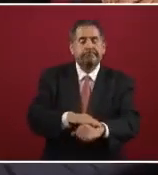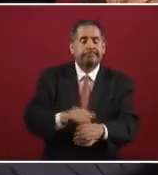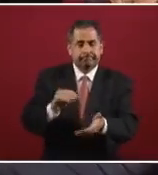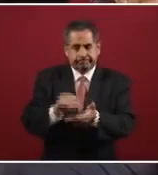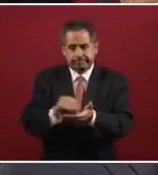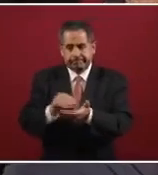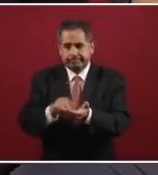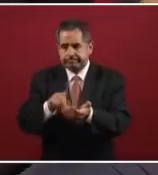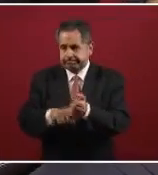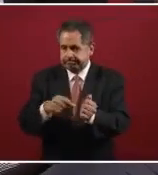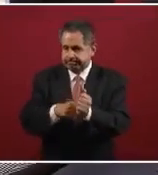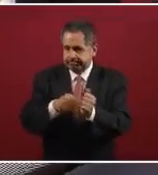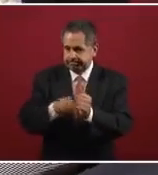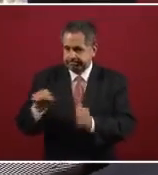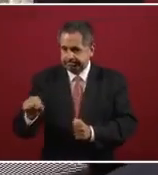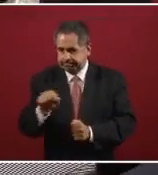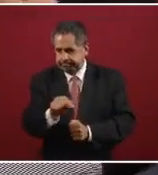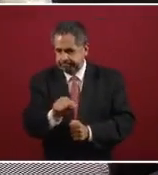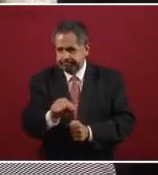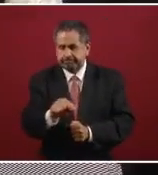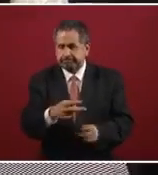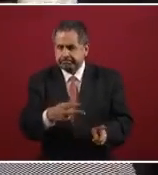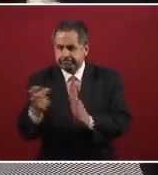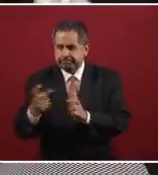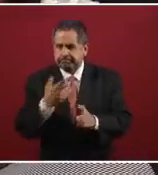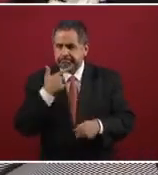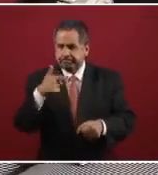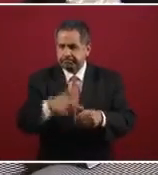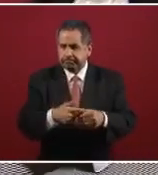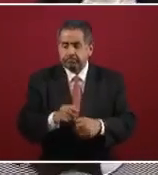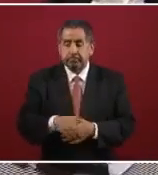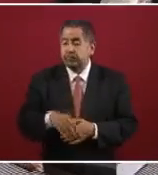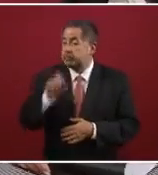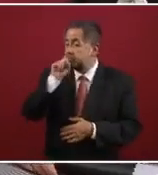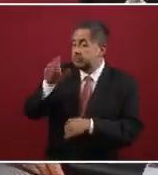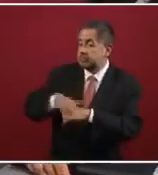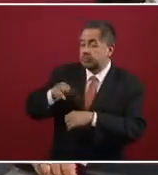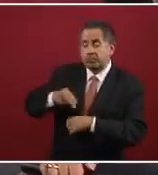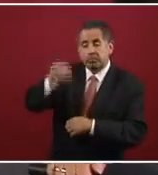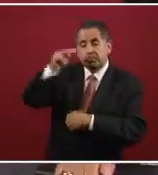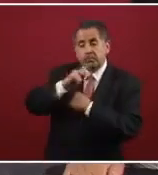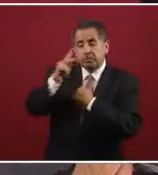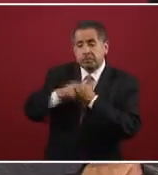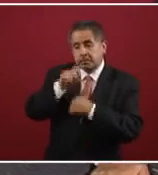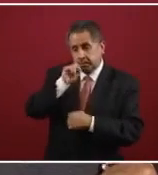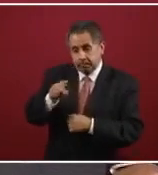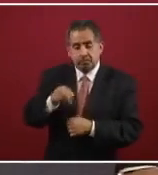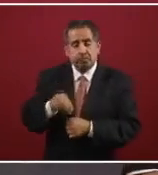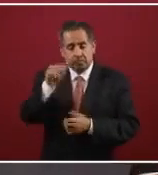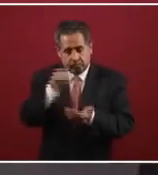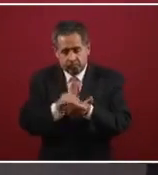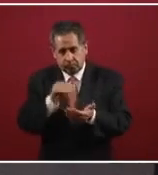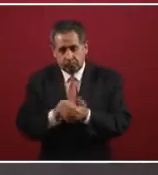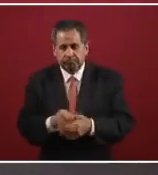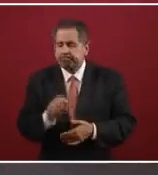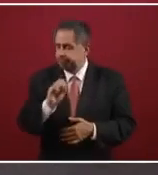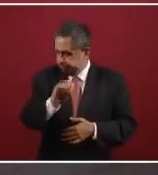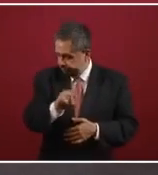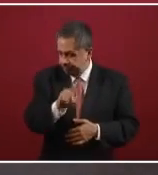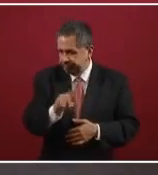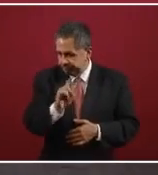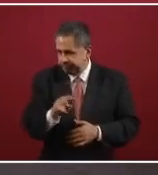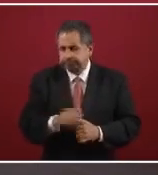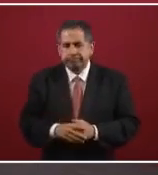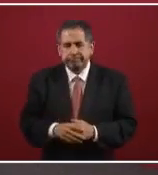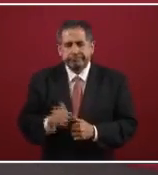todavía algo así col y en el norte del país también a pie de carretera sin todavía venta si